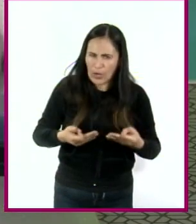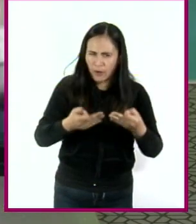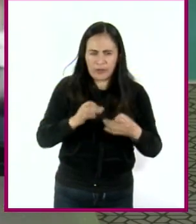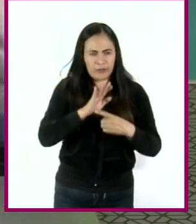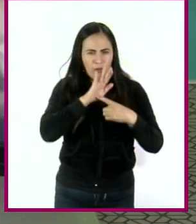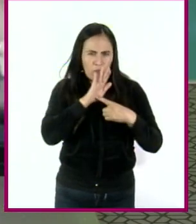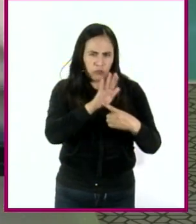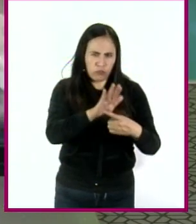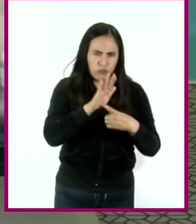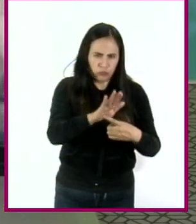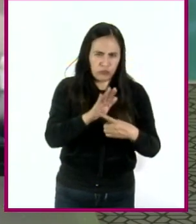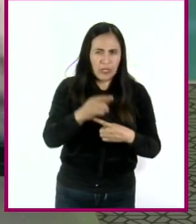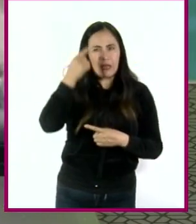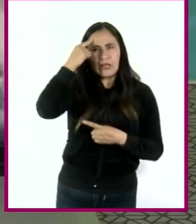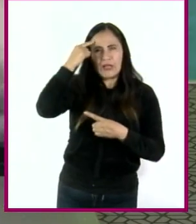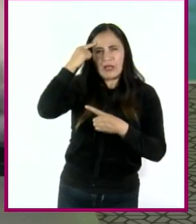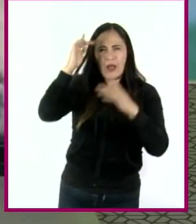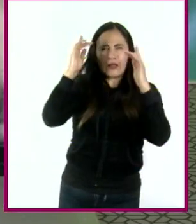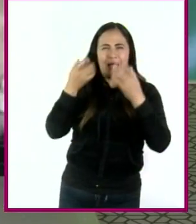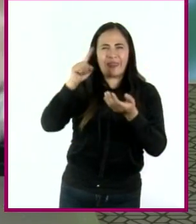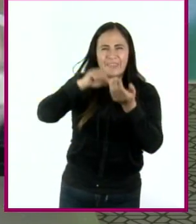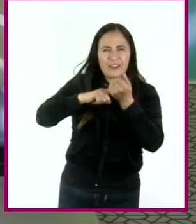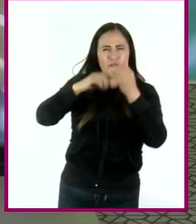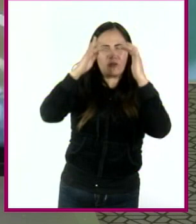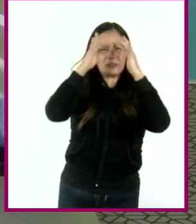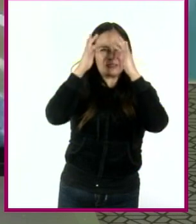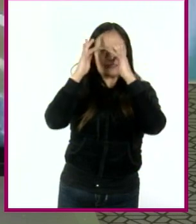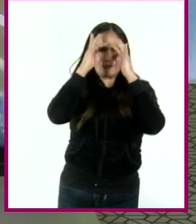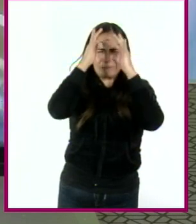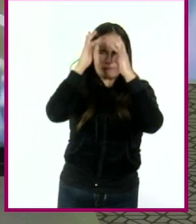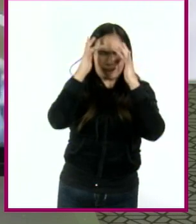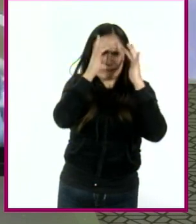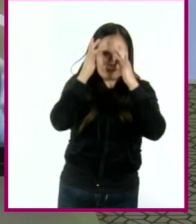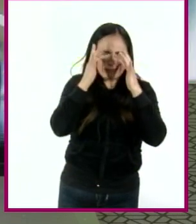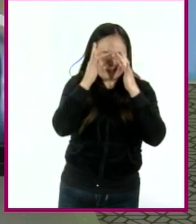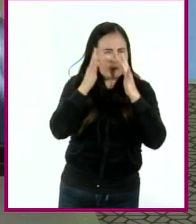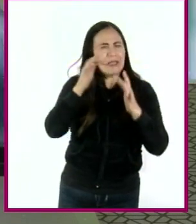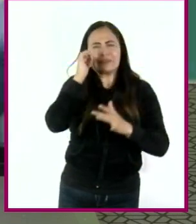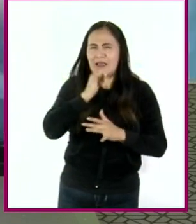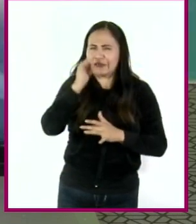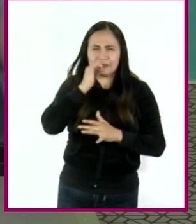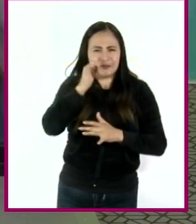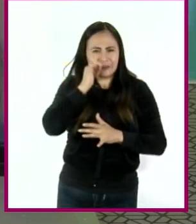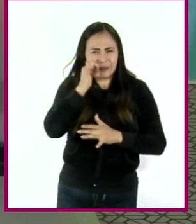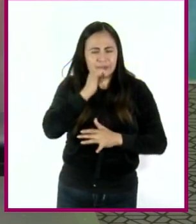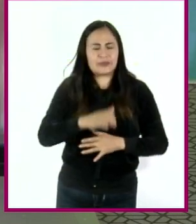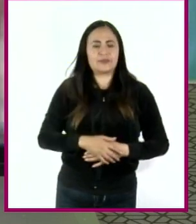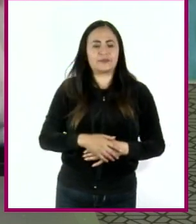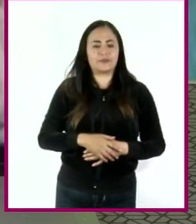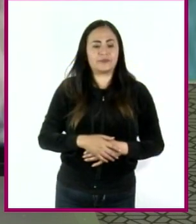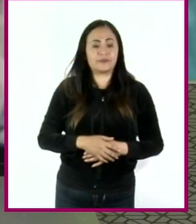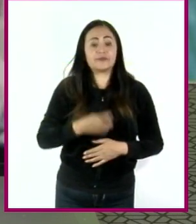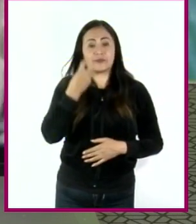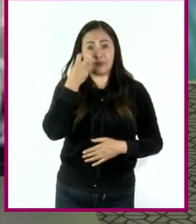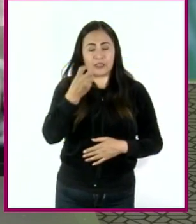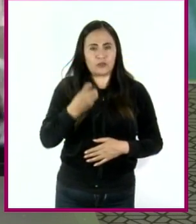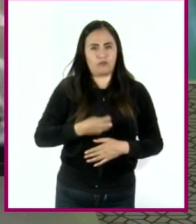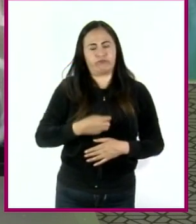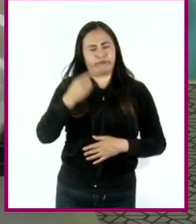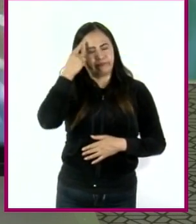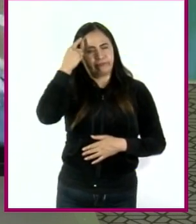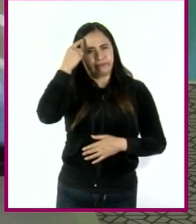para que la neuroplasticidad del cerebro esté siempre activa. Entonces, una parte muy importante es esa de la